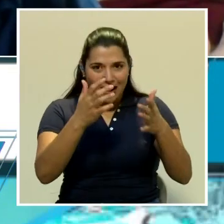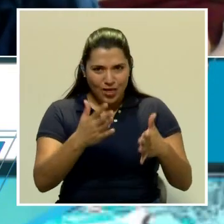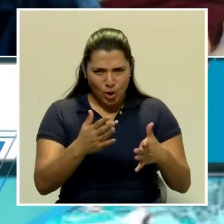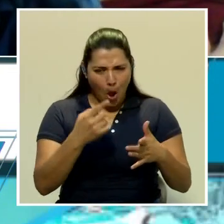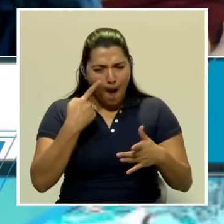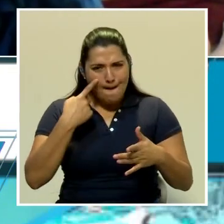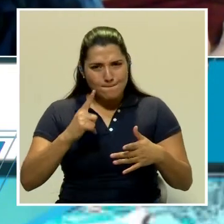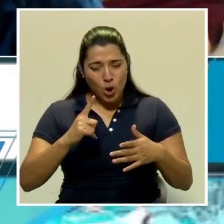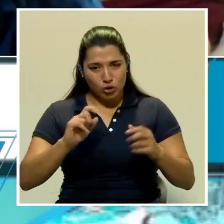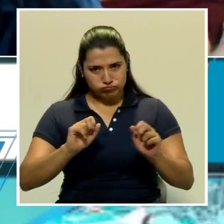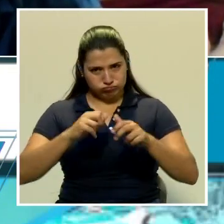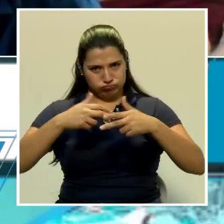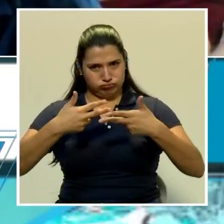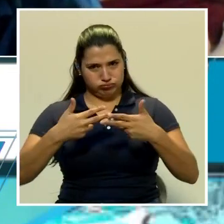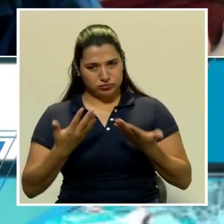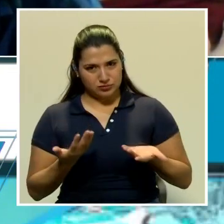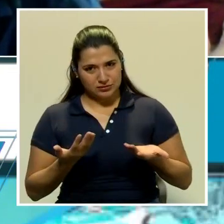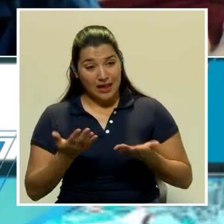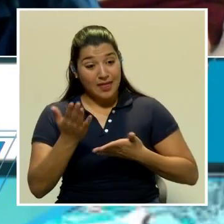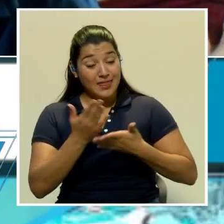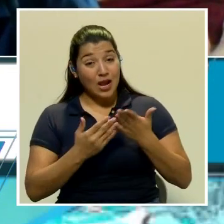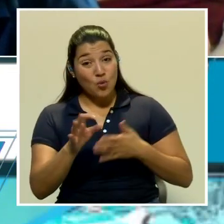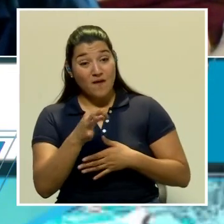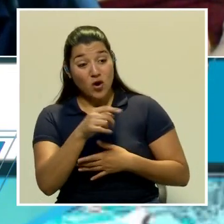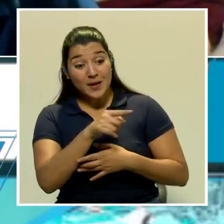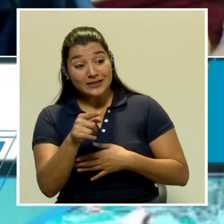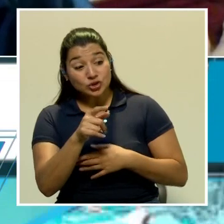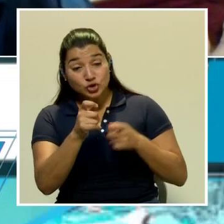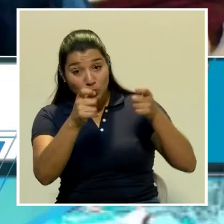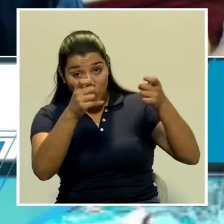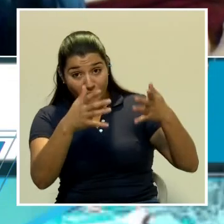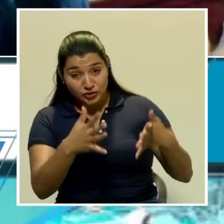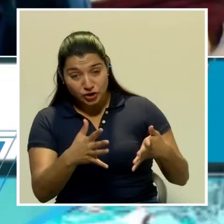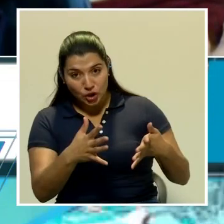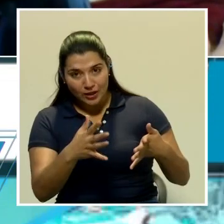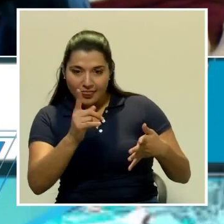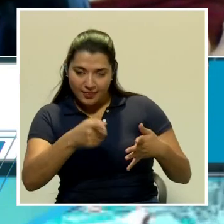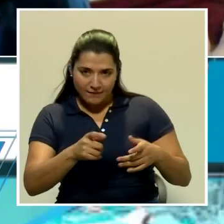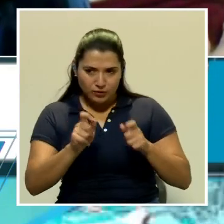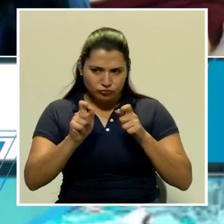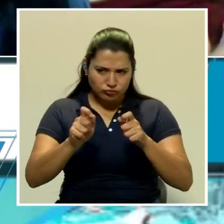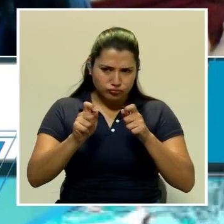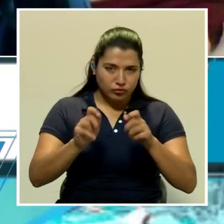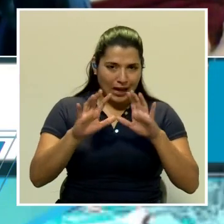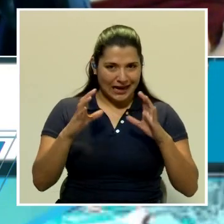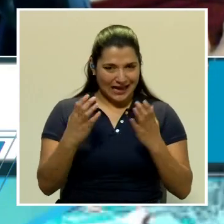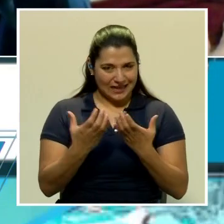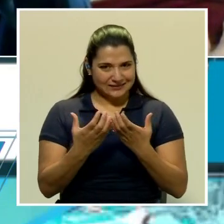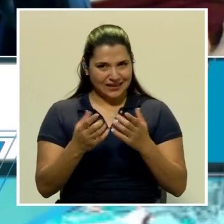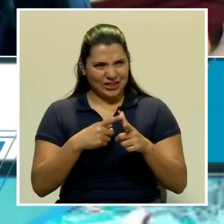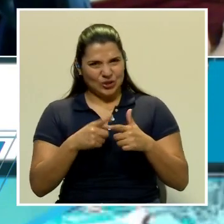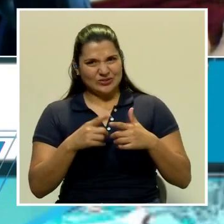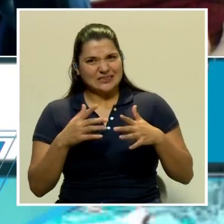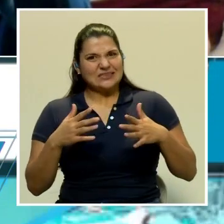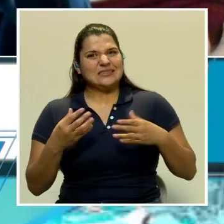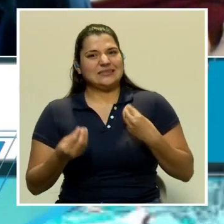virtual? De alguna manera, estos maestros, estos profesores tienen que dar clases. ¿Cómo le